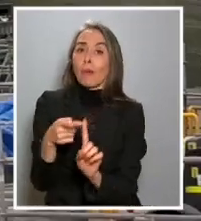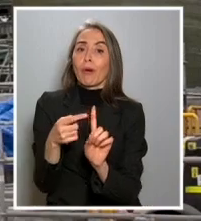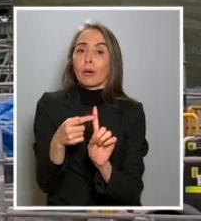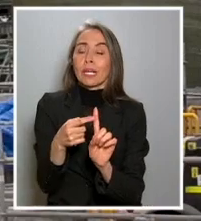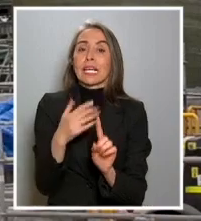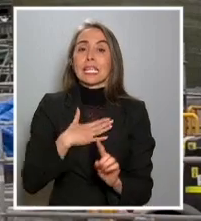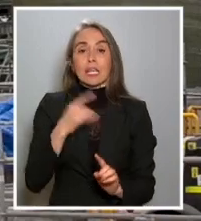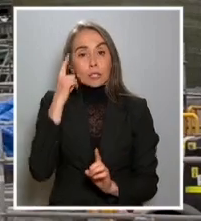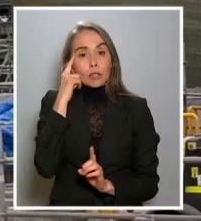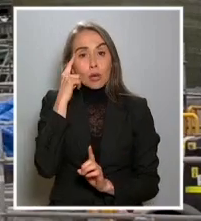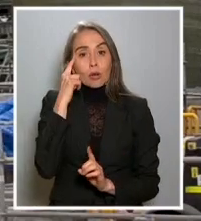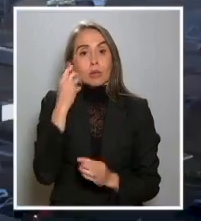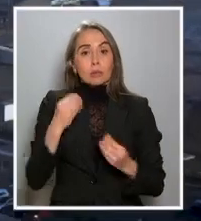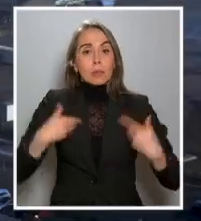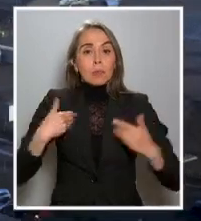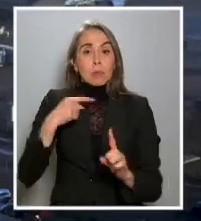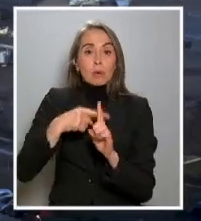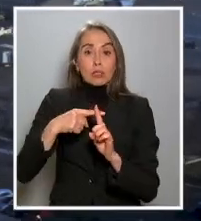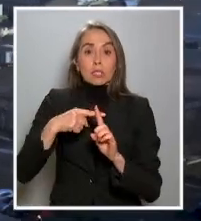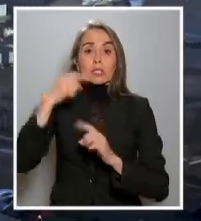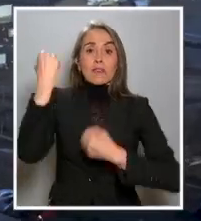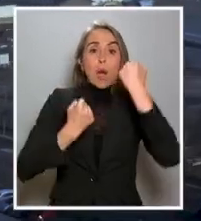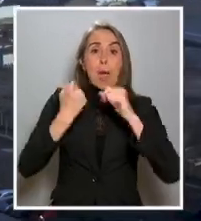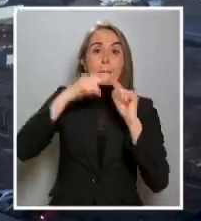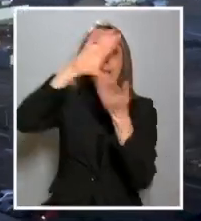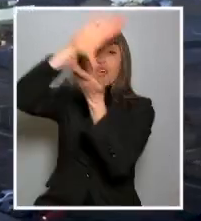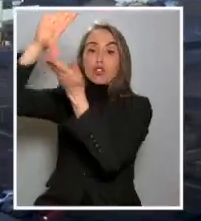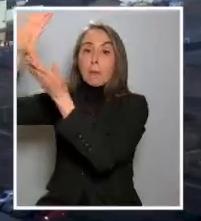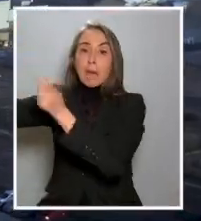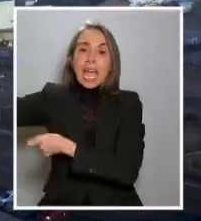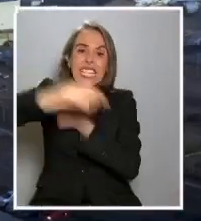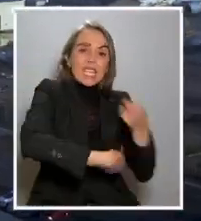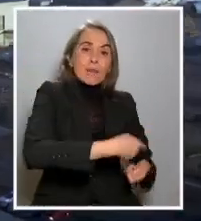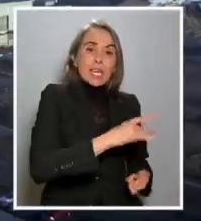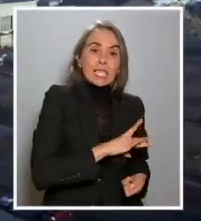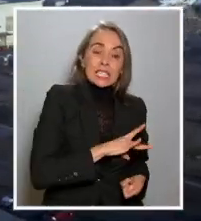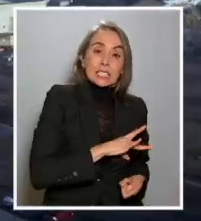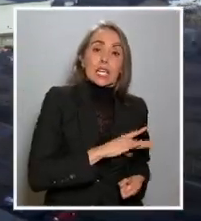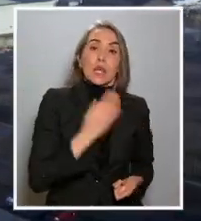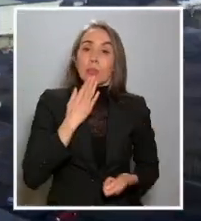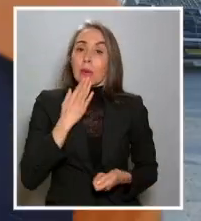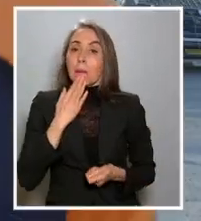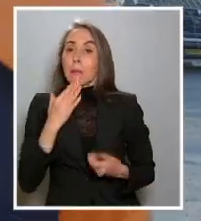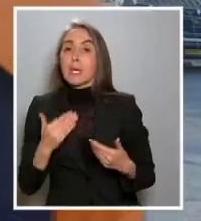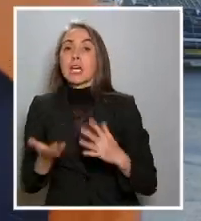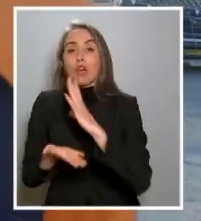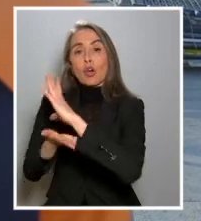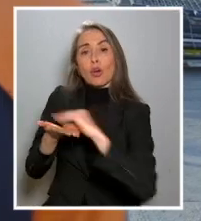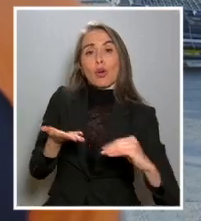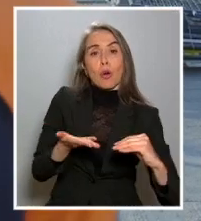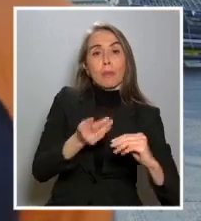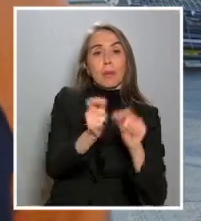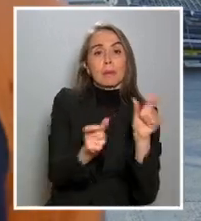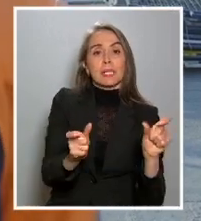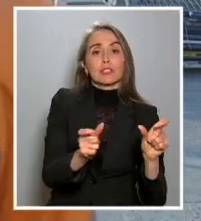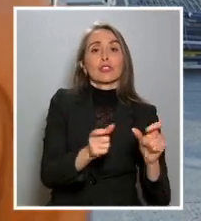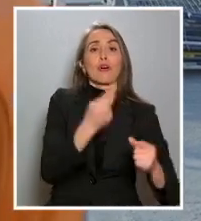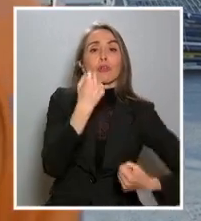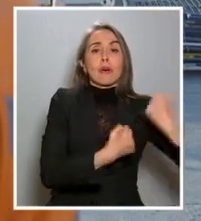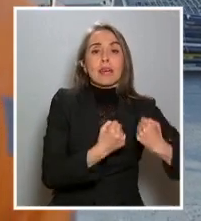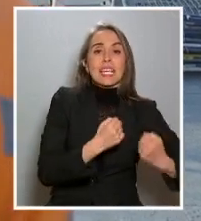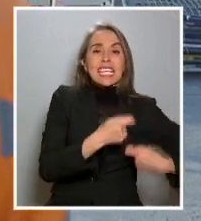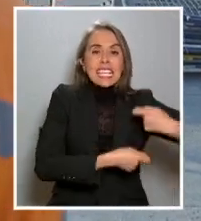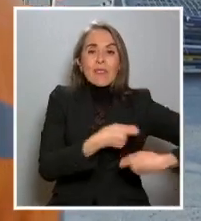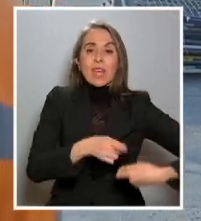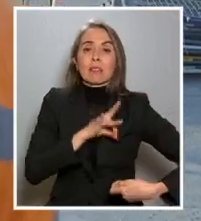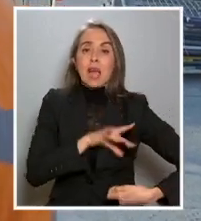este optimismo empresarial extranjero se contagie también a la inversión nacional, porque sabemos que